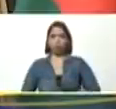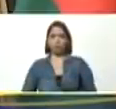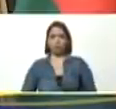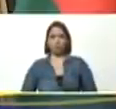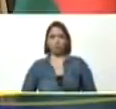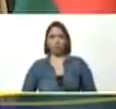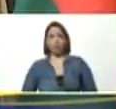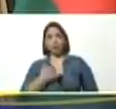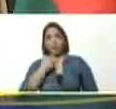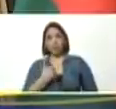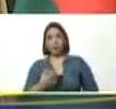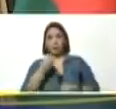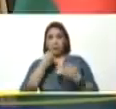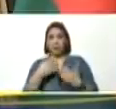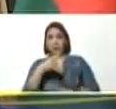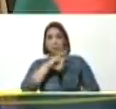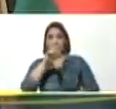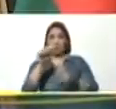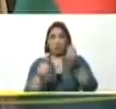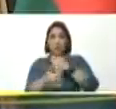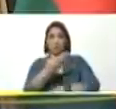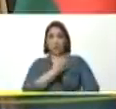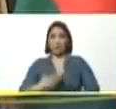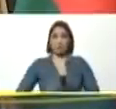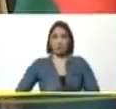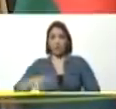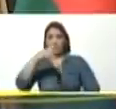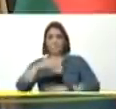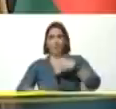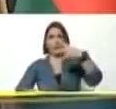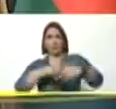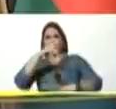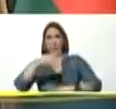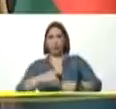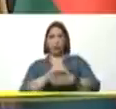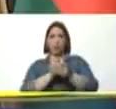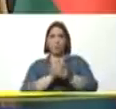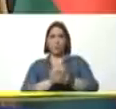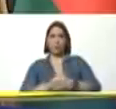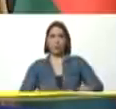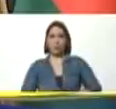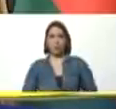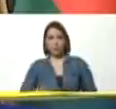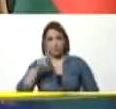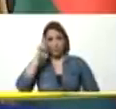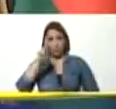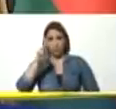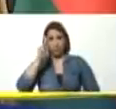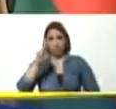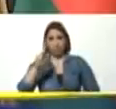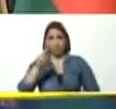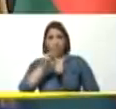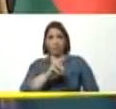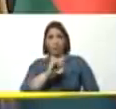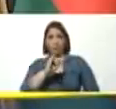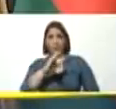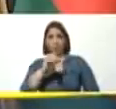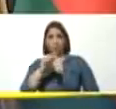Lo decía muy bien el vicepresidente de Planificación, compañero profesor Ricardo